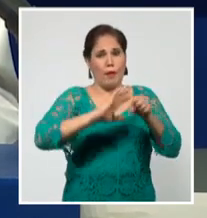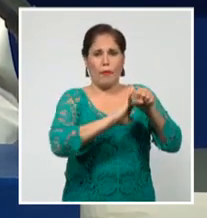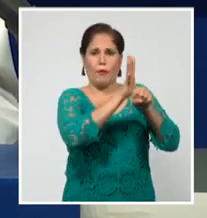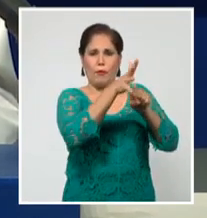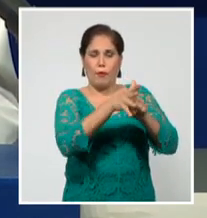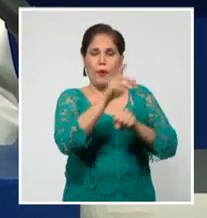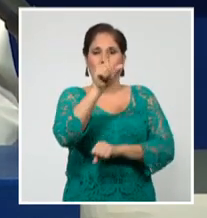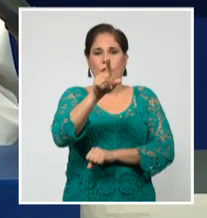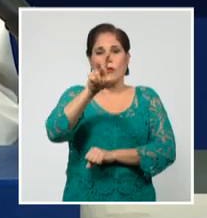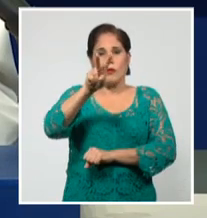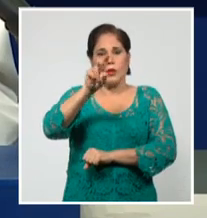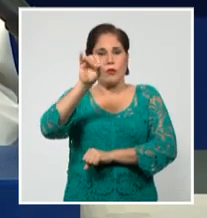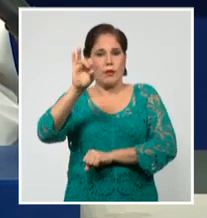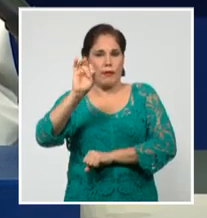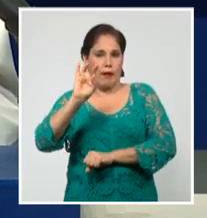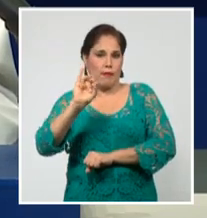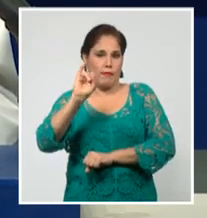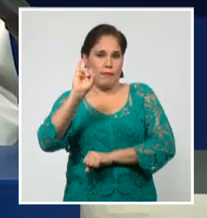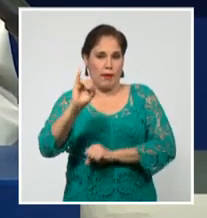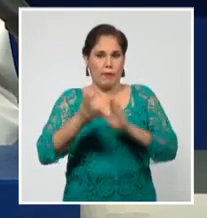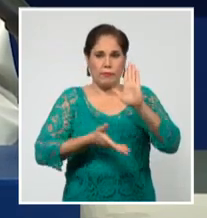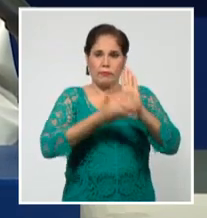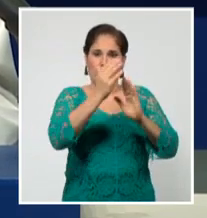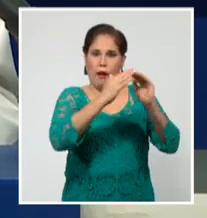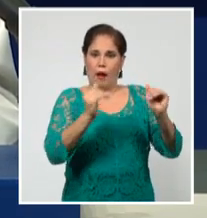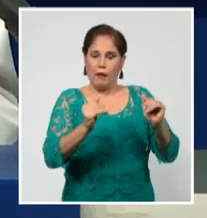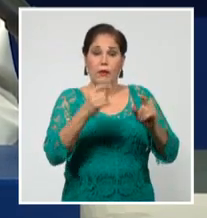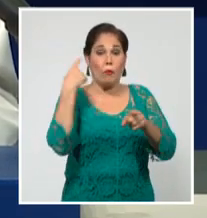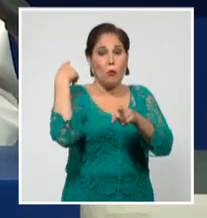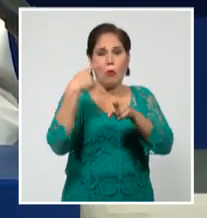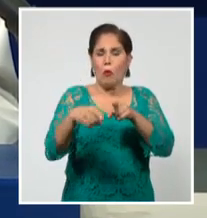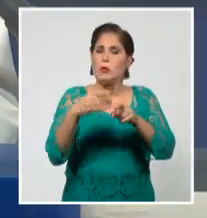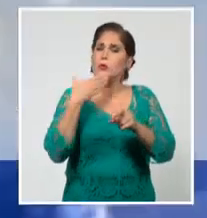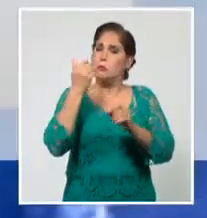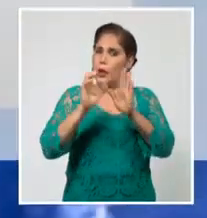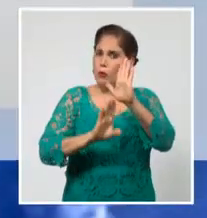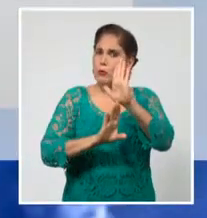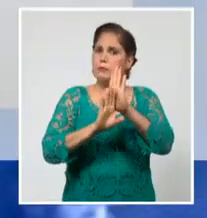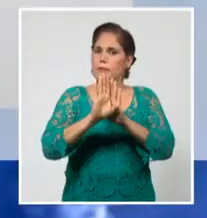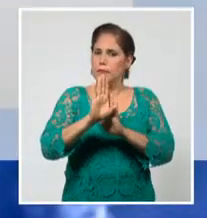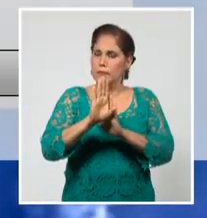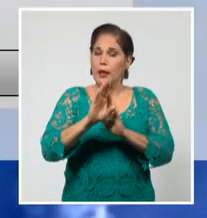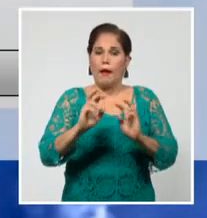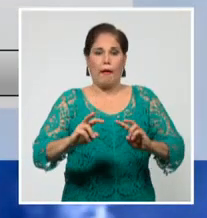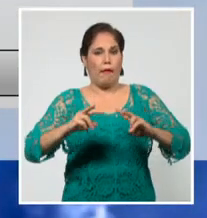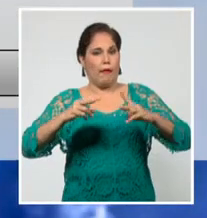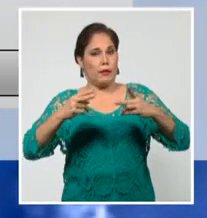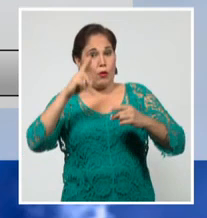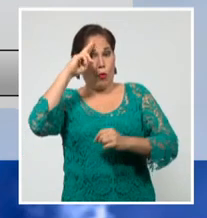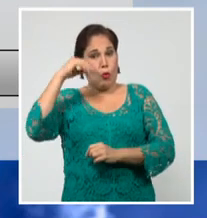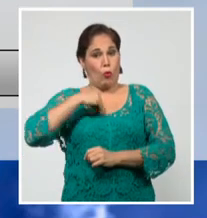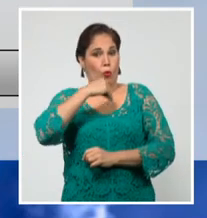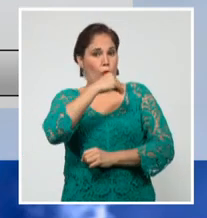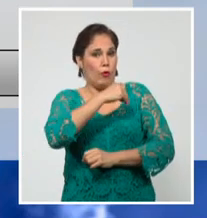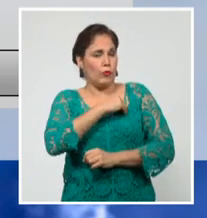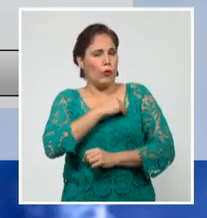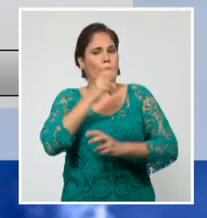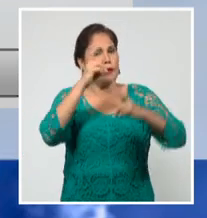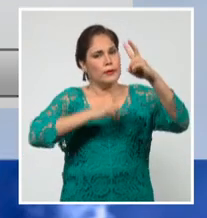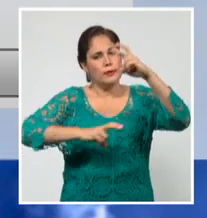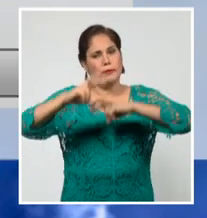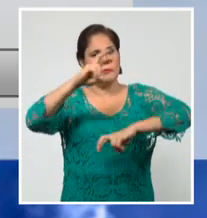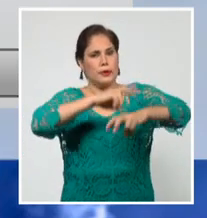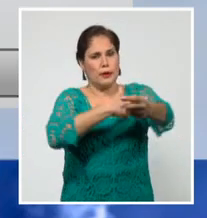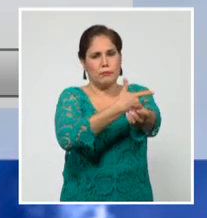276 están de alta y el resto mantiene evolución favorable reiteró el doctor durante el estudio de muestras